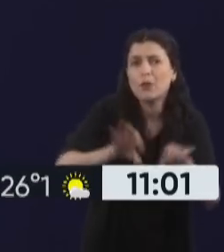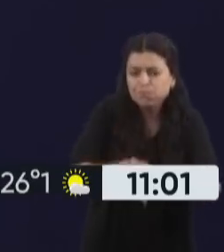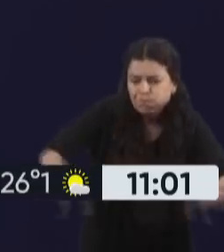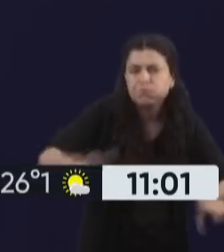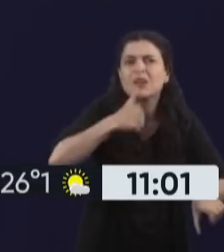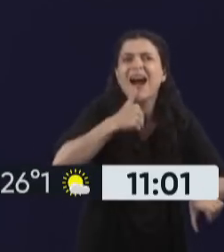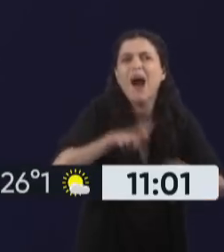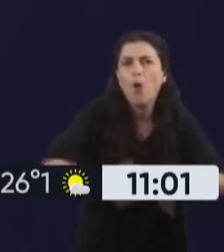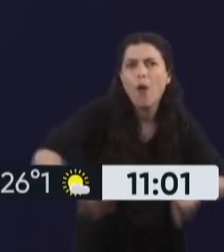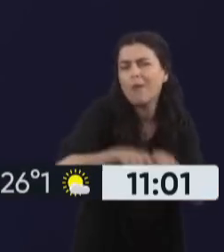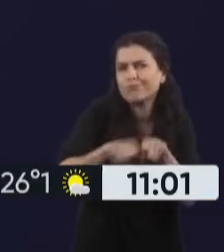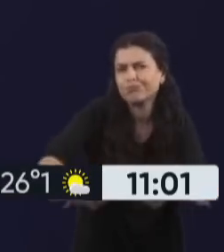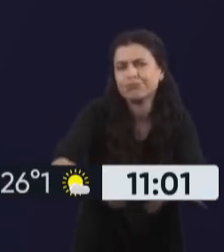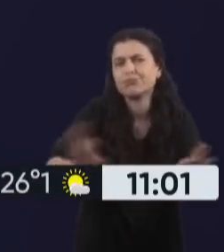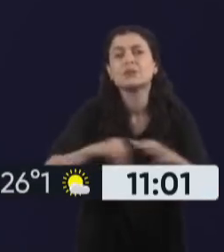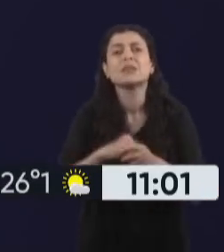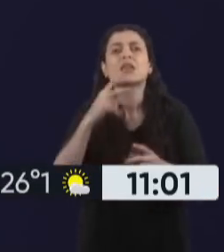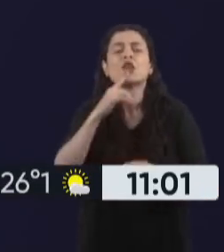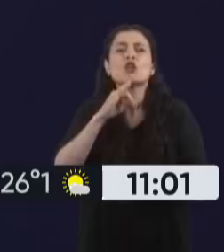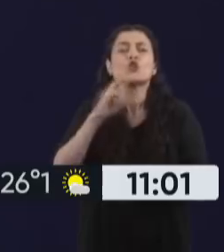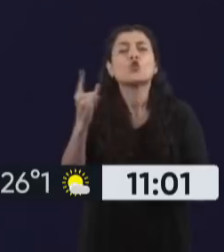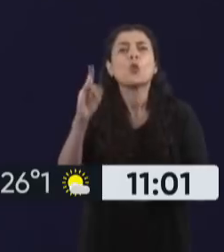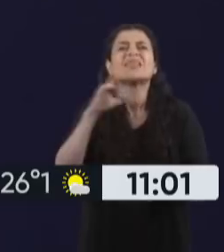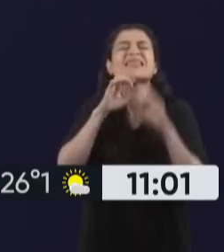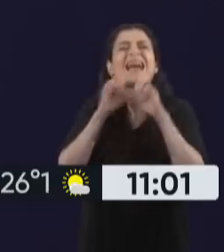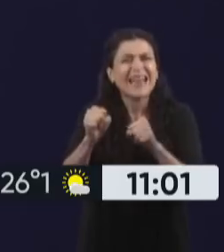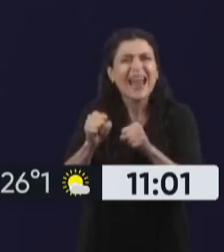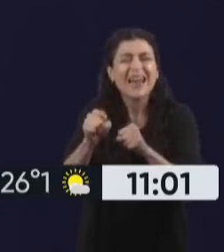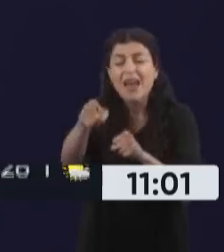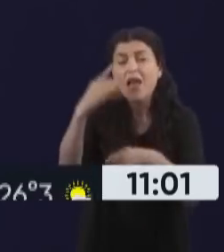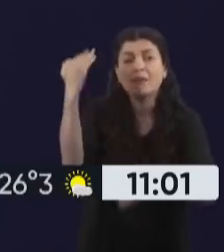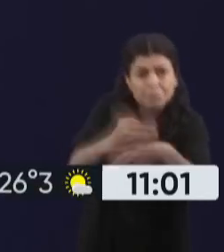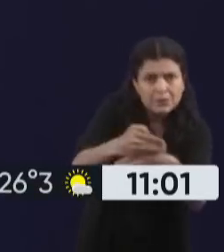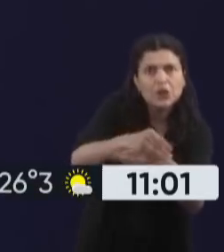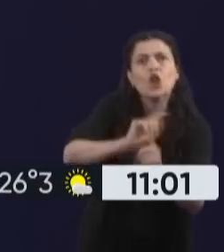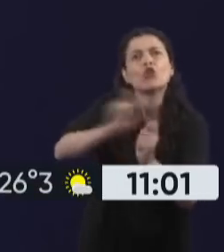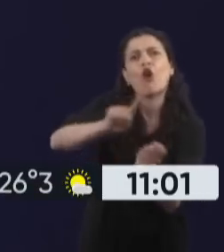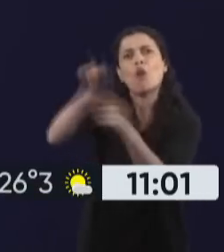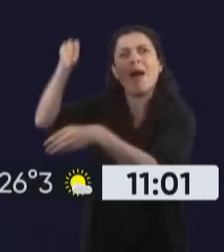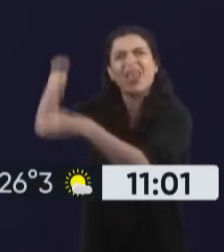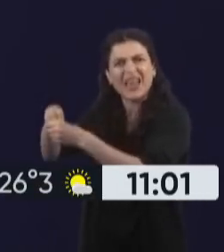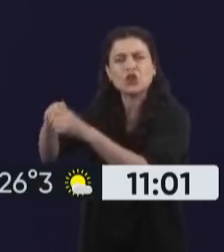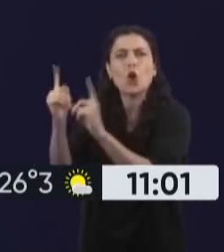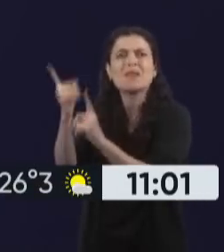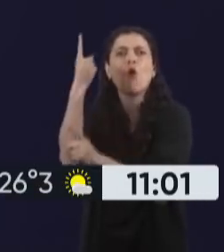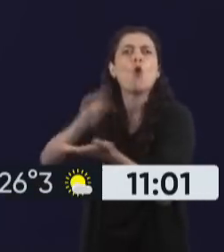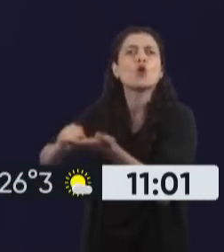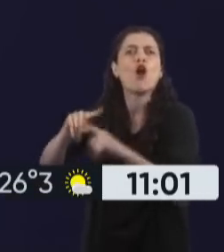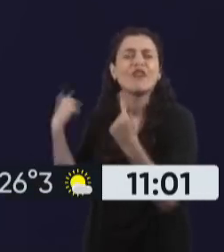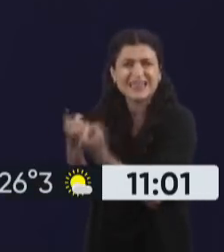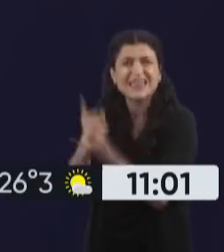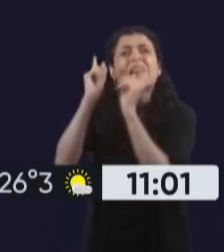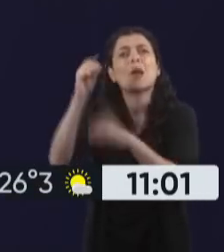la subsecretaría va a absorber las funciones de ENOSA y también se va a hacer cargo de sus